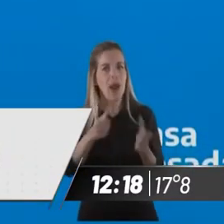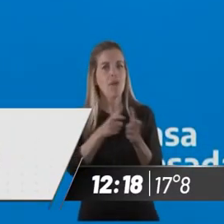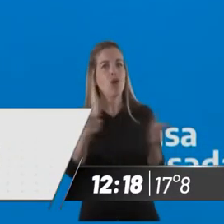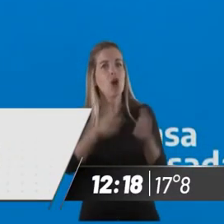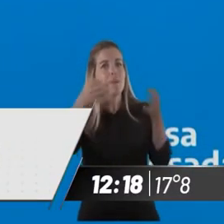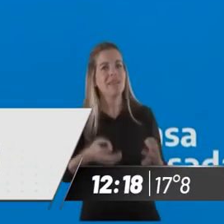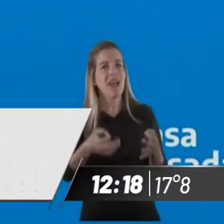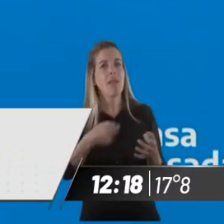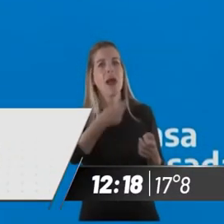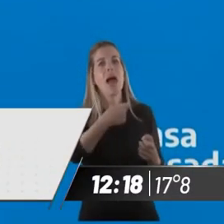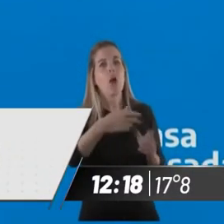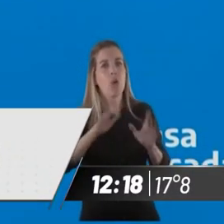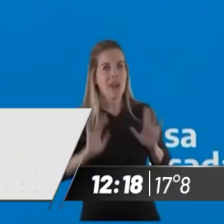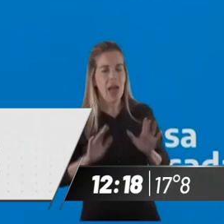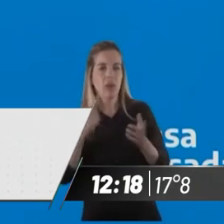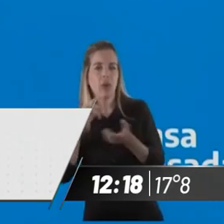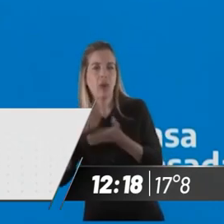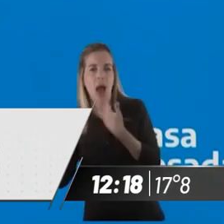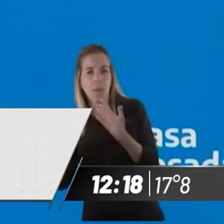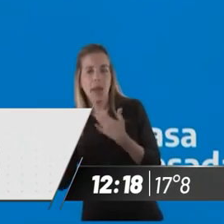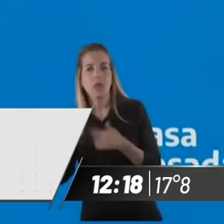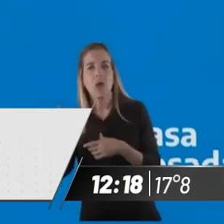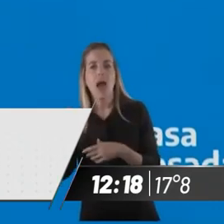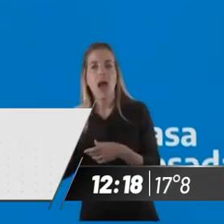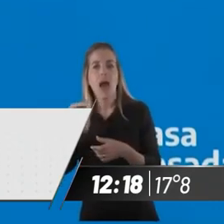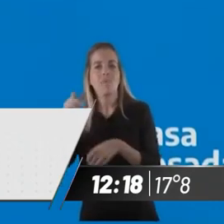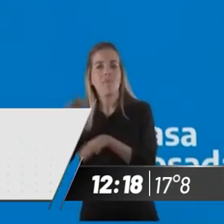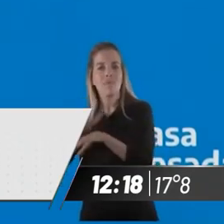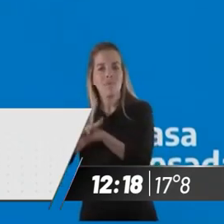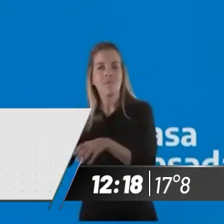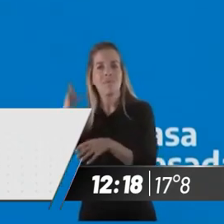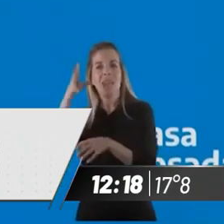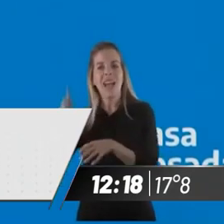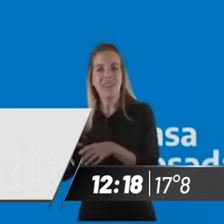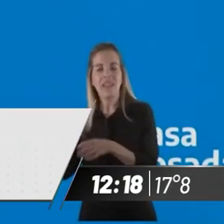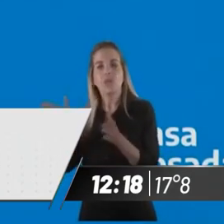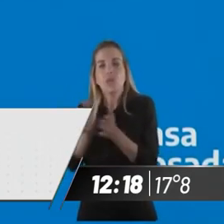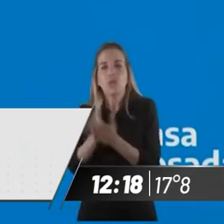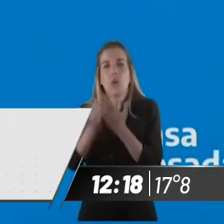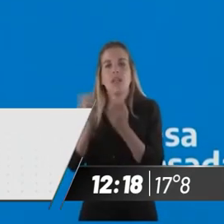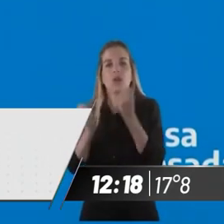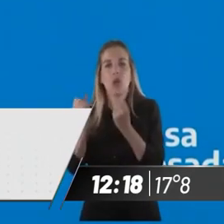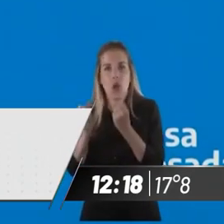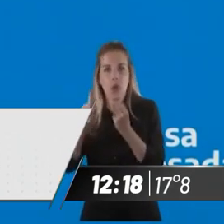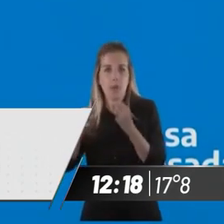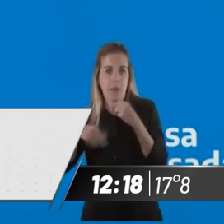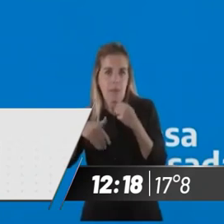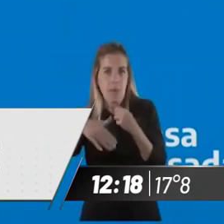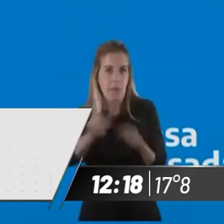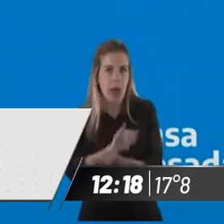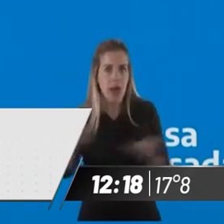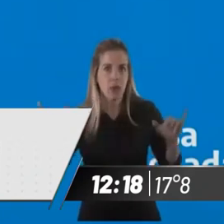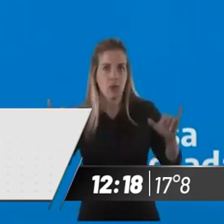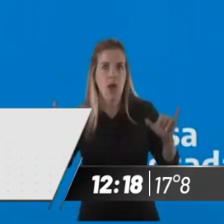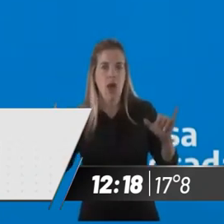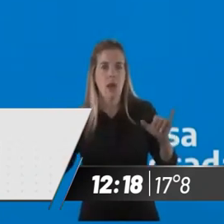están trabajando Fernanda Raberta con Martín Guzmán, la titular del ANSES, con el ministro de Economía, y va a ser anunciado en su momento, próximamente, en